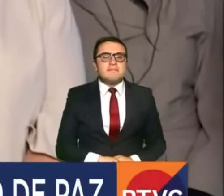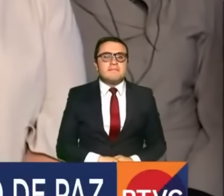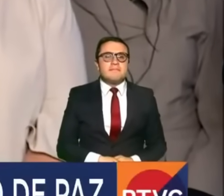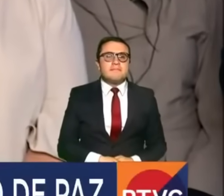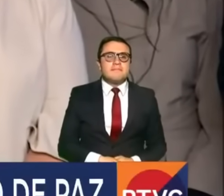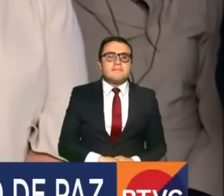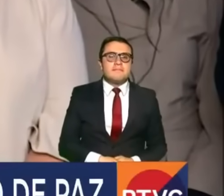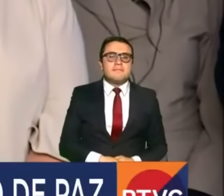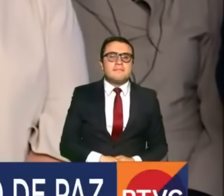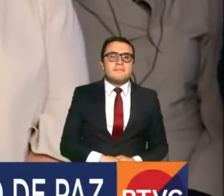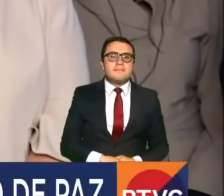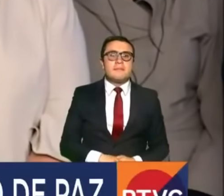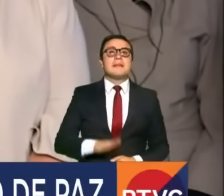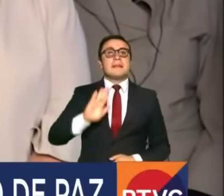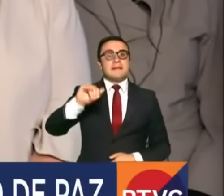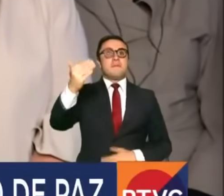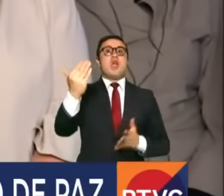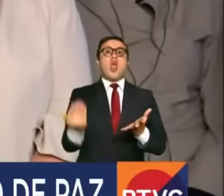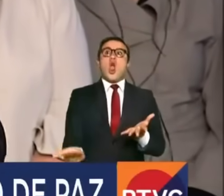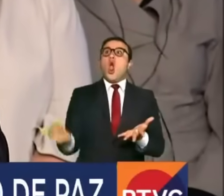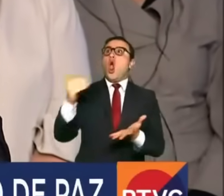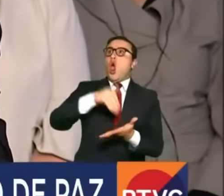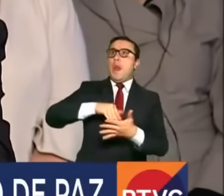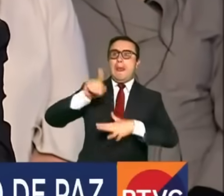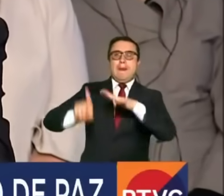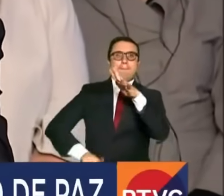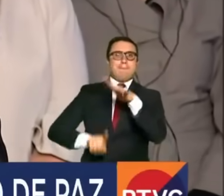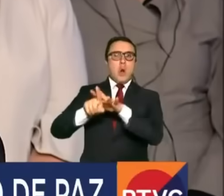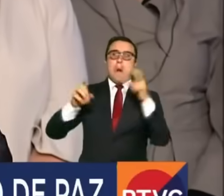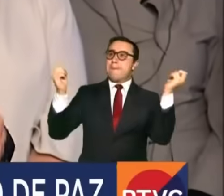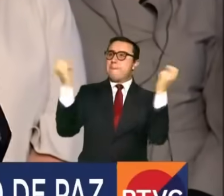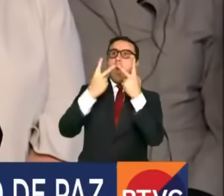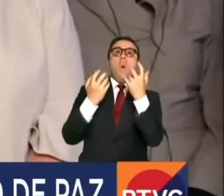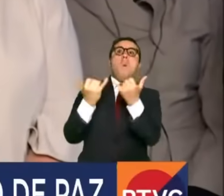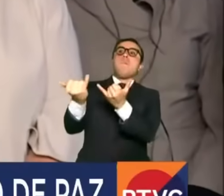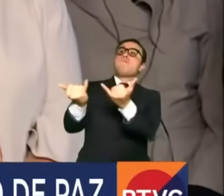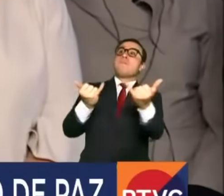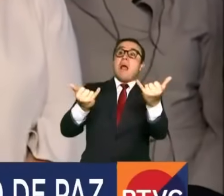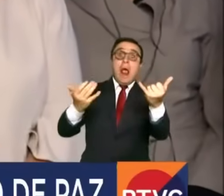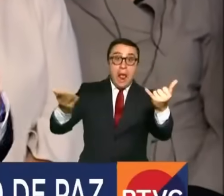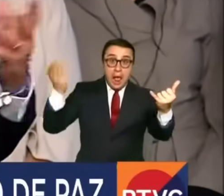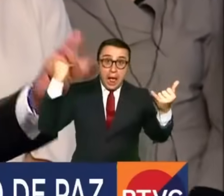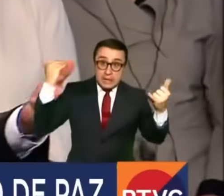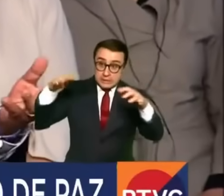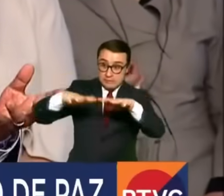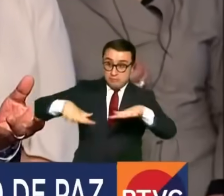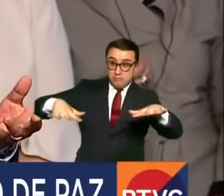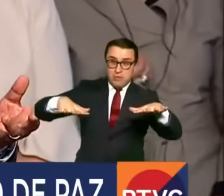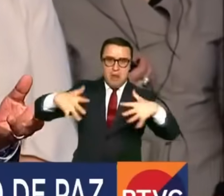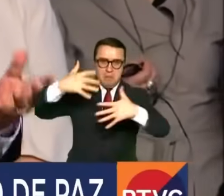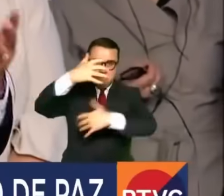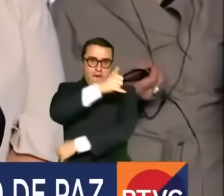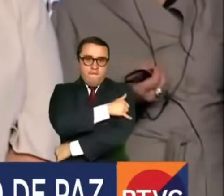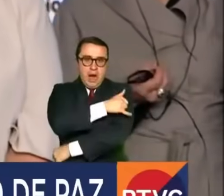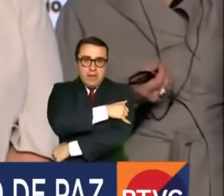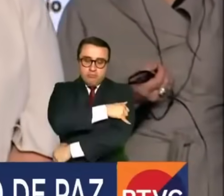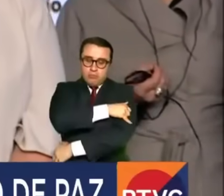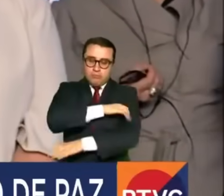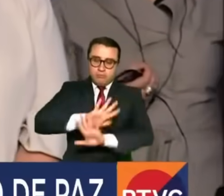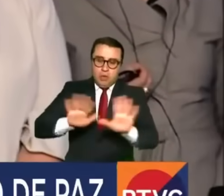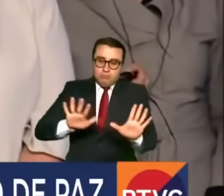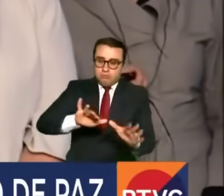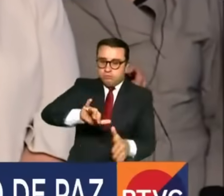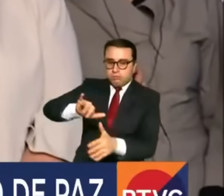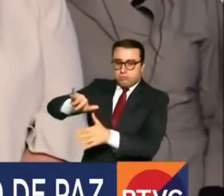es que de nuevo se reactivó violencias en los territorios que debieron ser abandonados por la FARC,